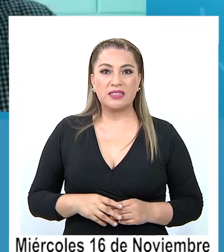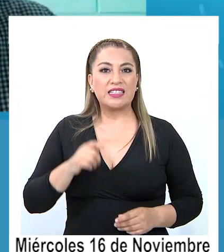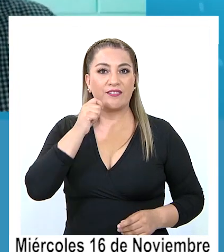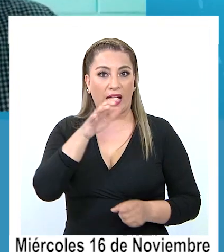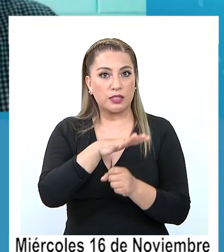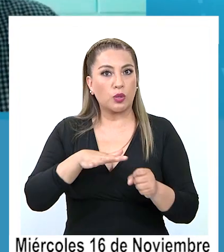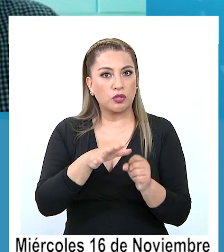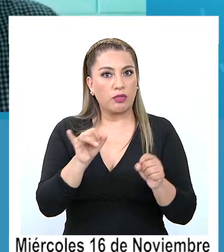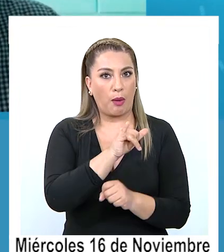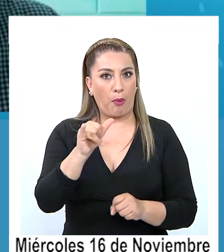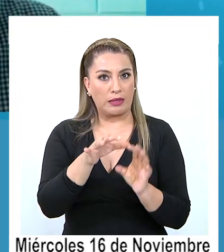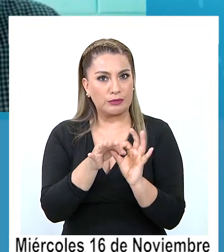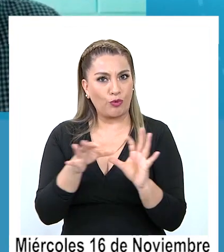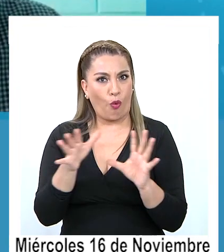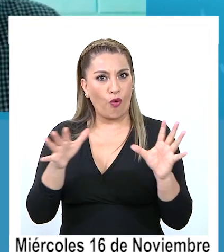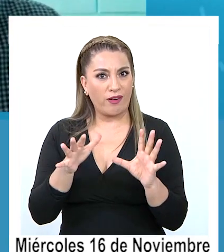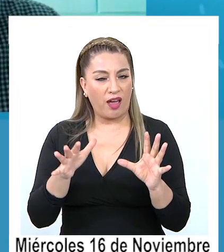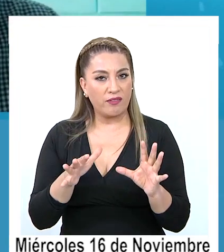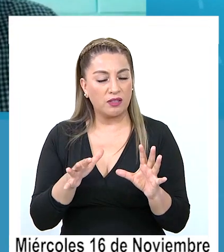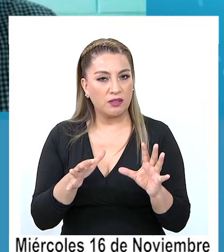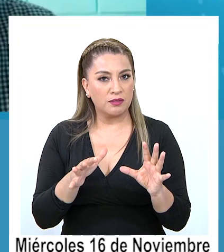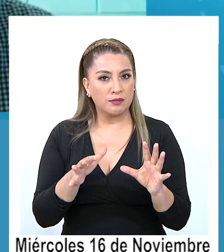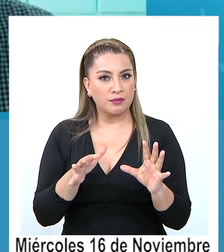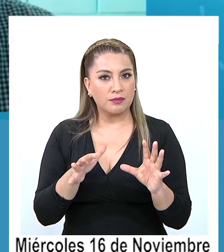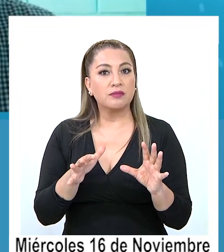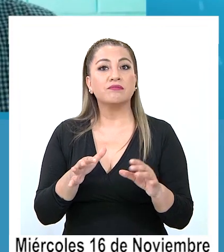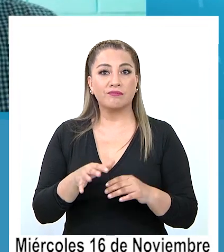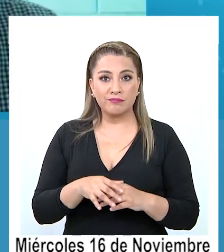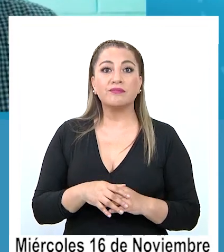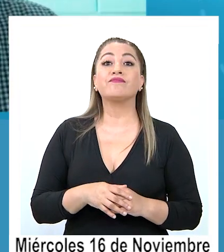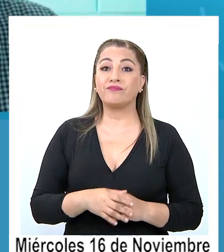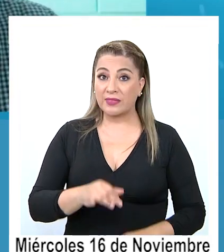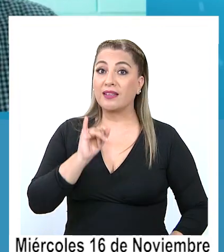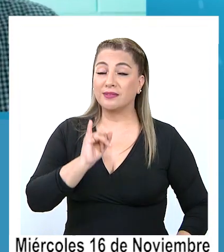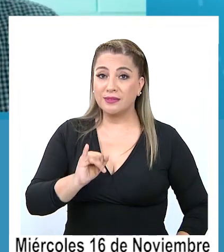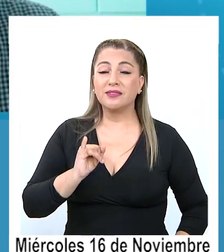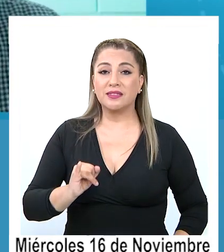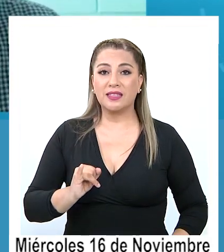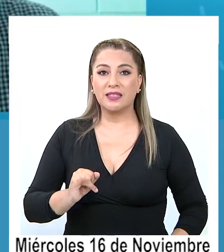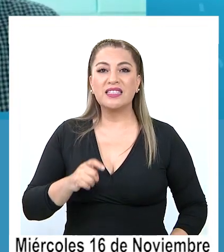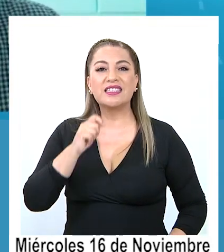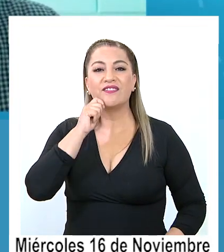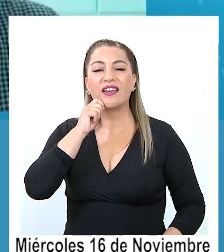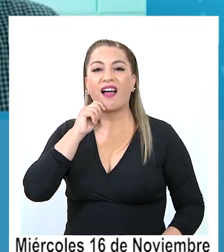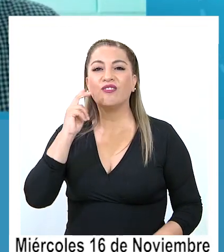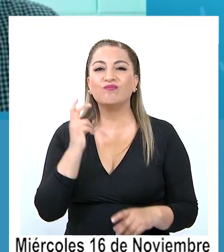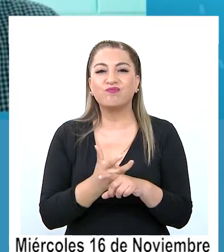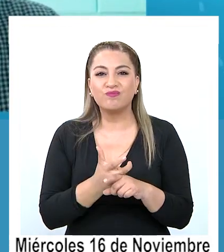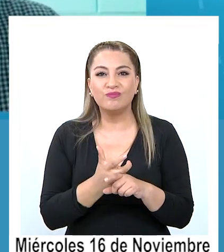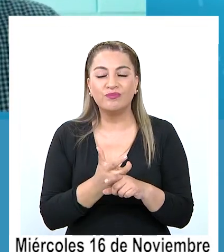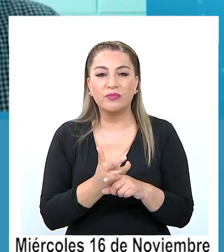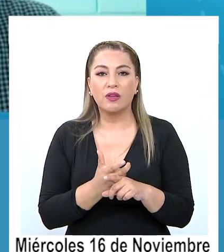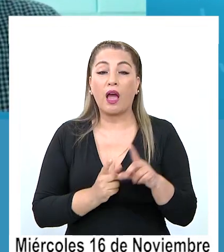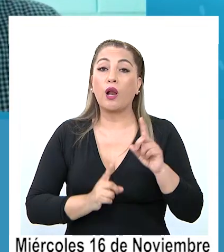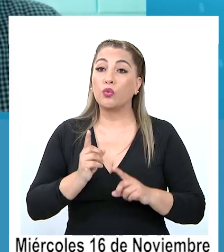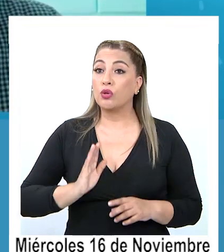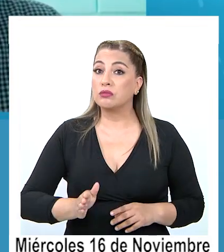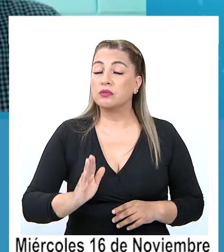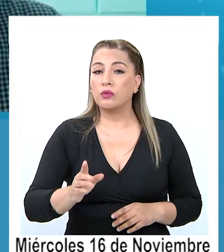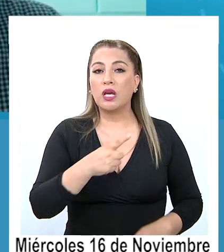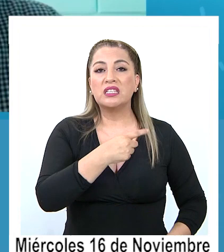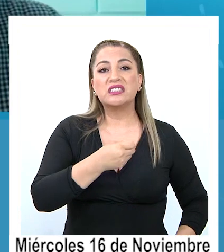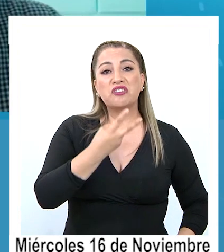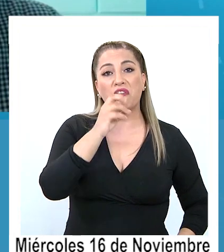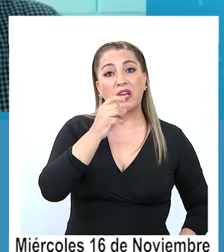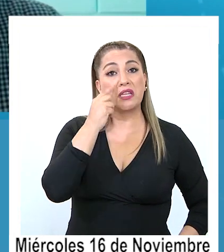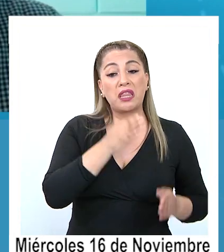la situación ya no solo pecuniario, digamos. Exacto, tiene el carácter de delito en caso de que esto se mantenga. 120 días no es